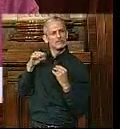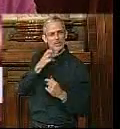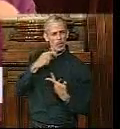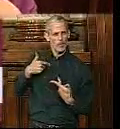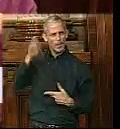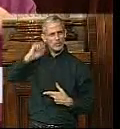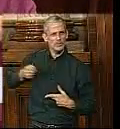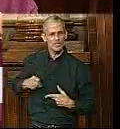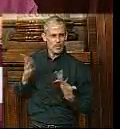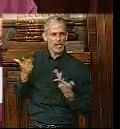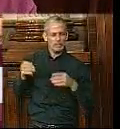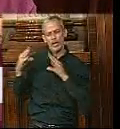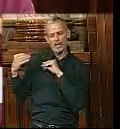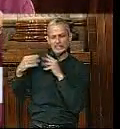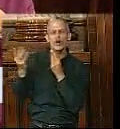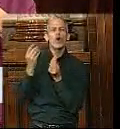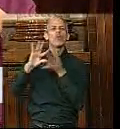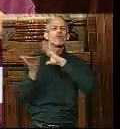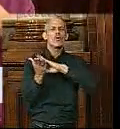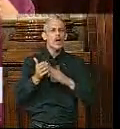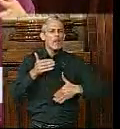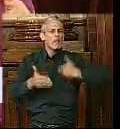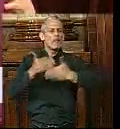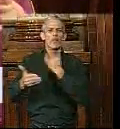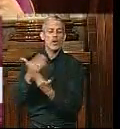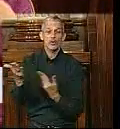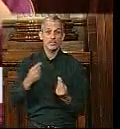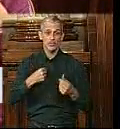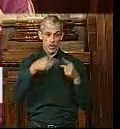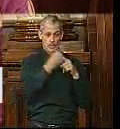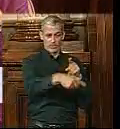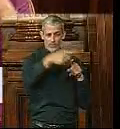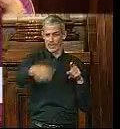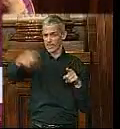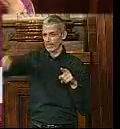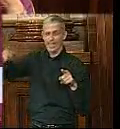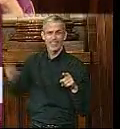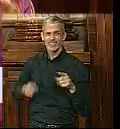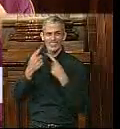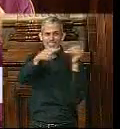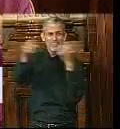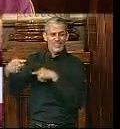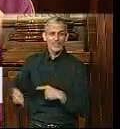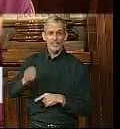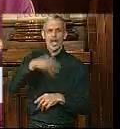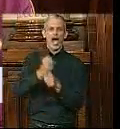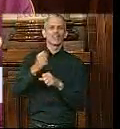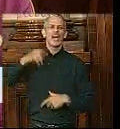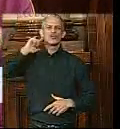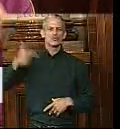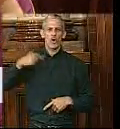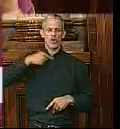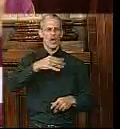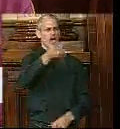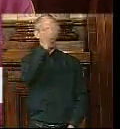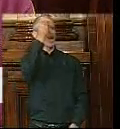Pablo de cómo es este proceso impresionante, porque va pasando por diferentes estadios hasta que los propios sordos, discutiendo entre